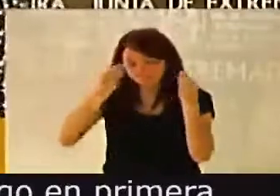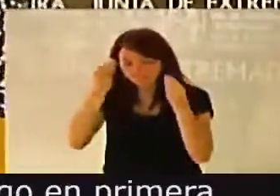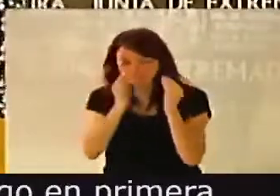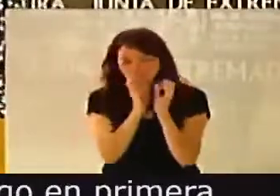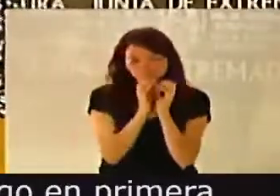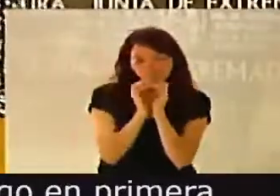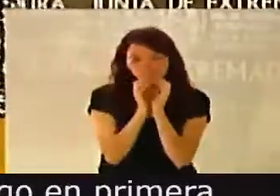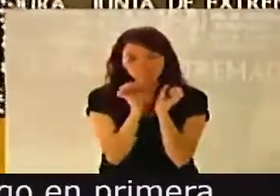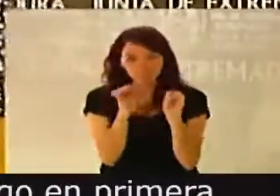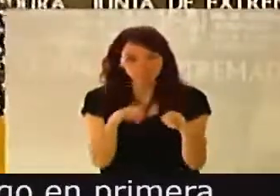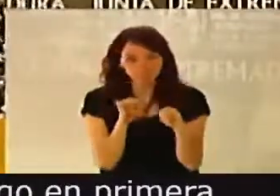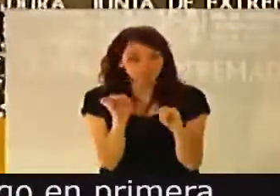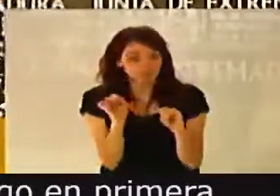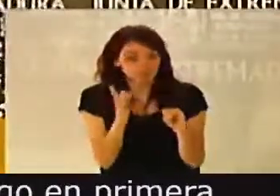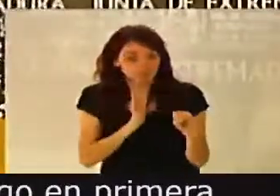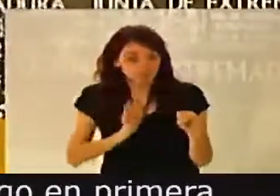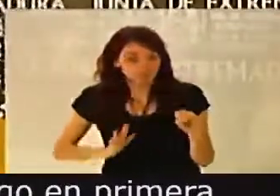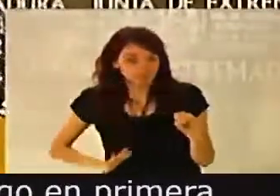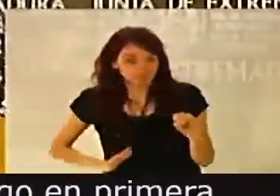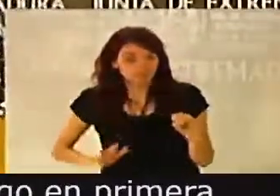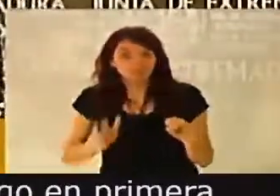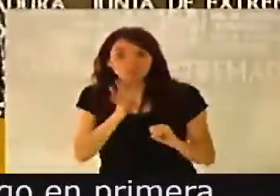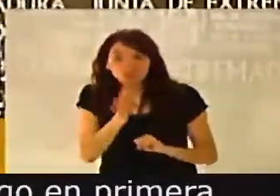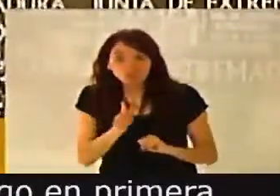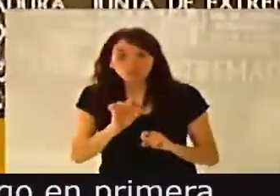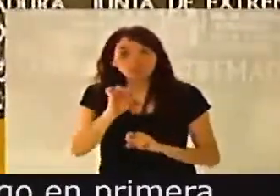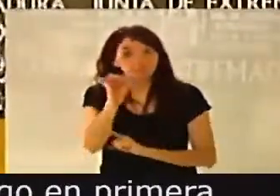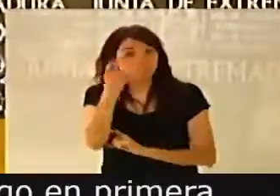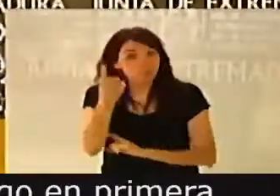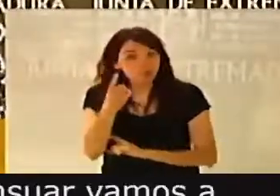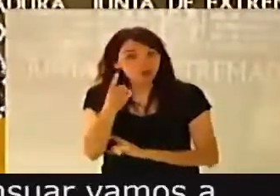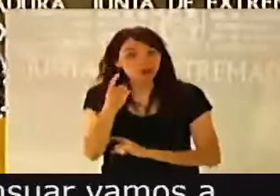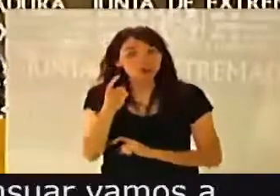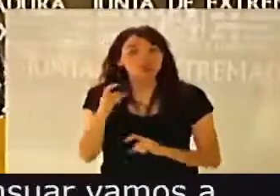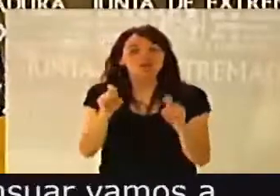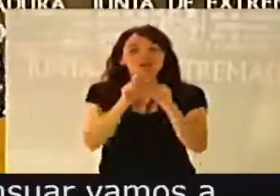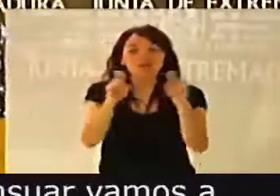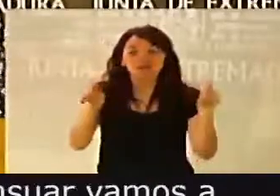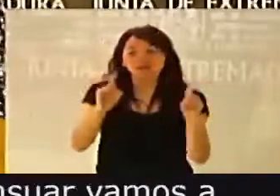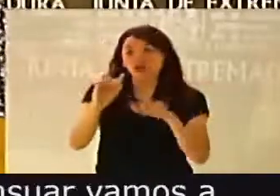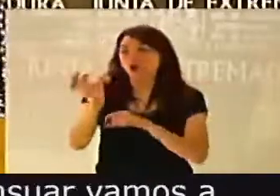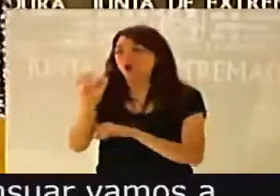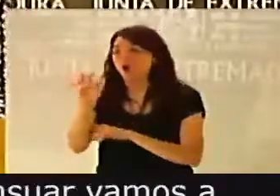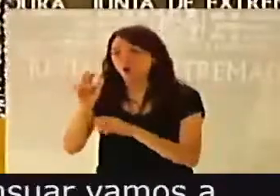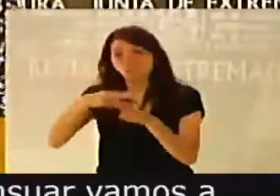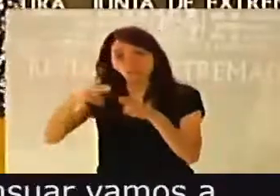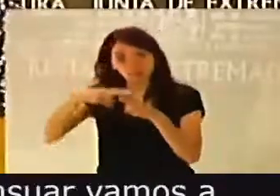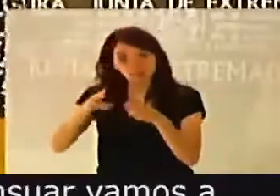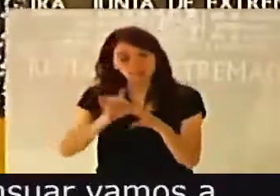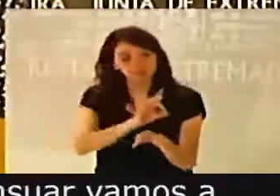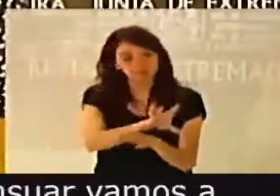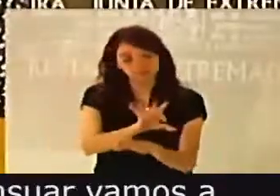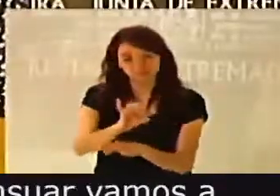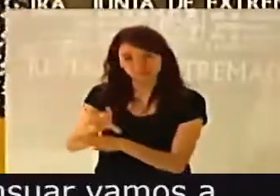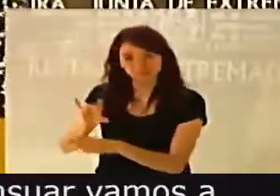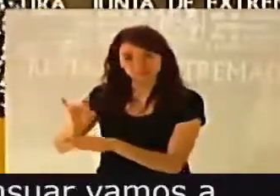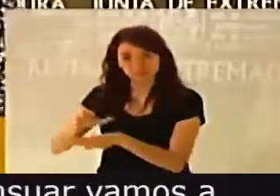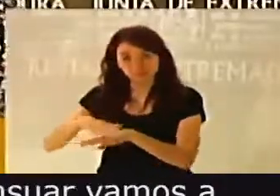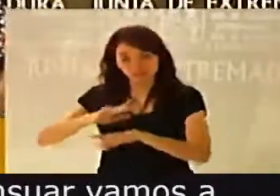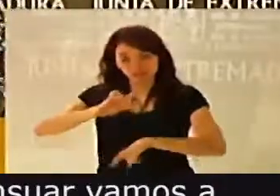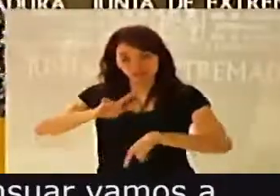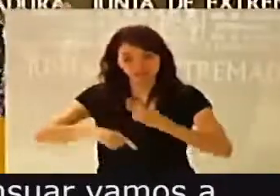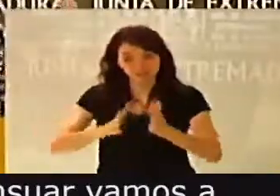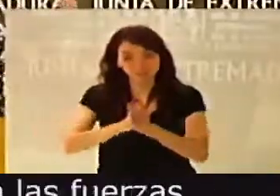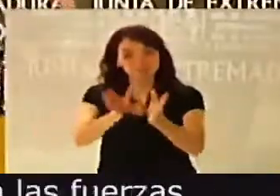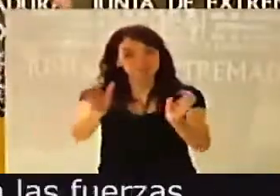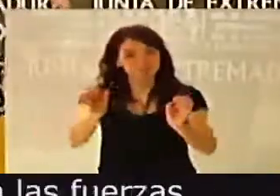vamos a enviarlo a los agentes sociales y económicos y a las fuerzas políticas que tienen representación parlamentaria para poder acordar con ellos cómo